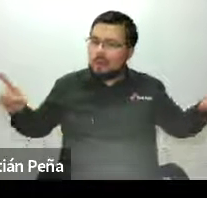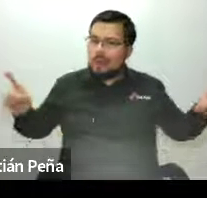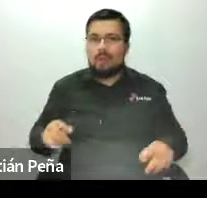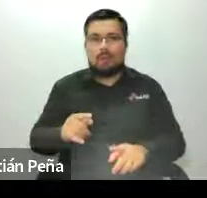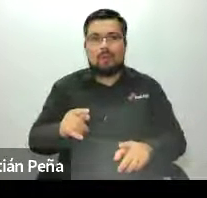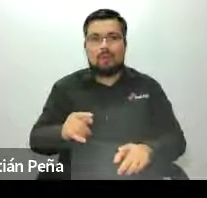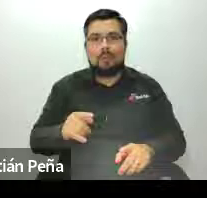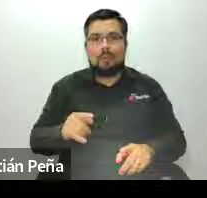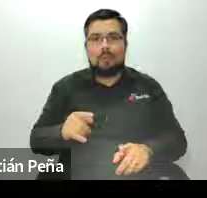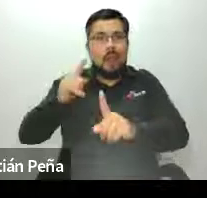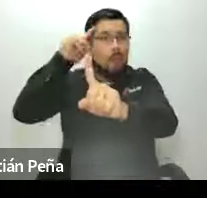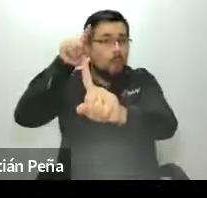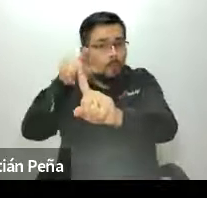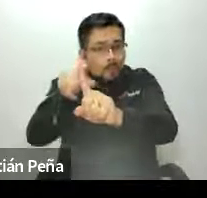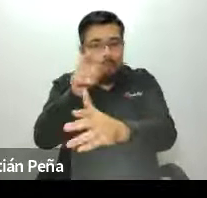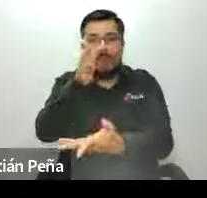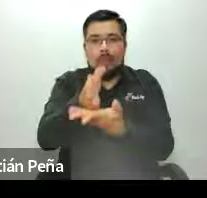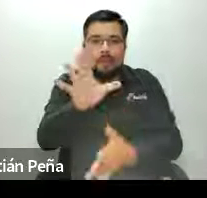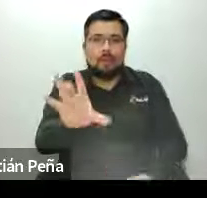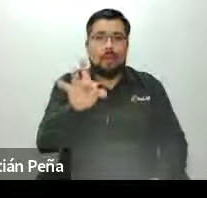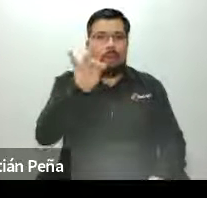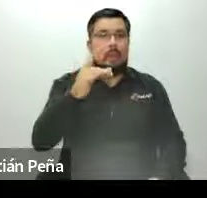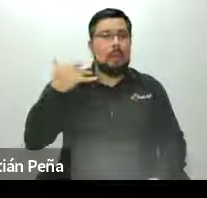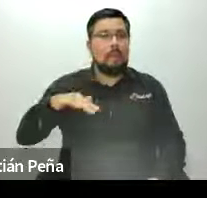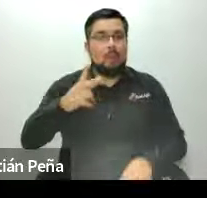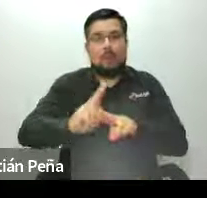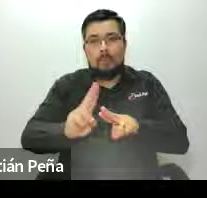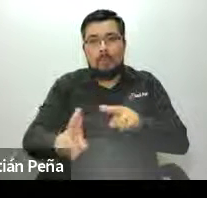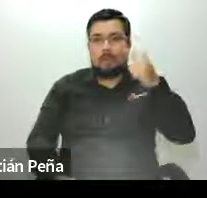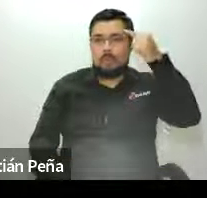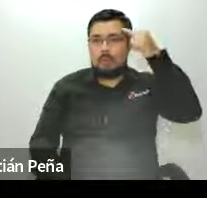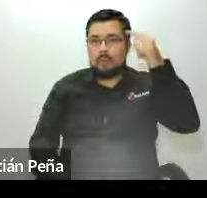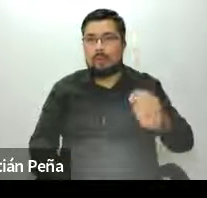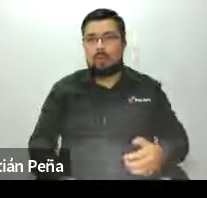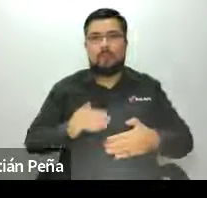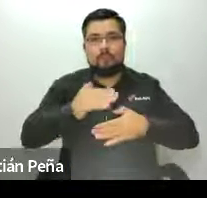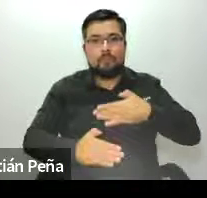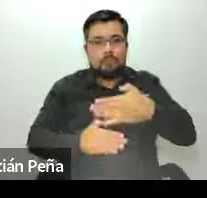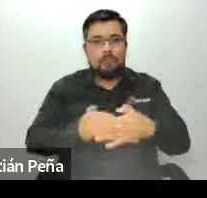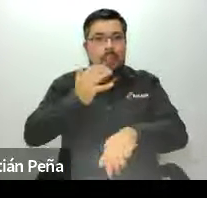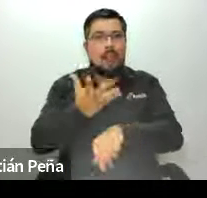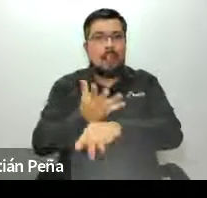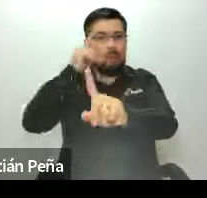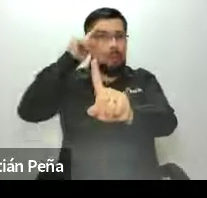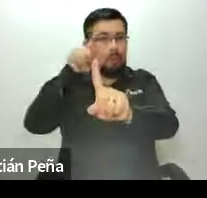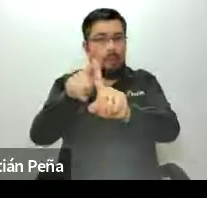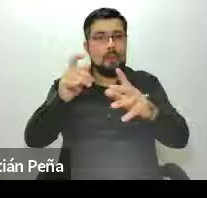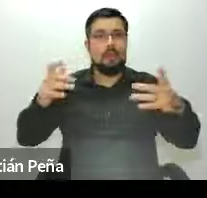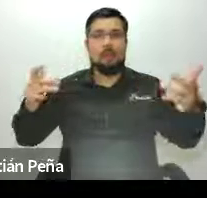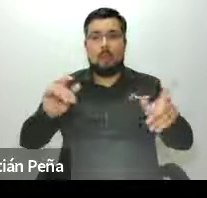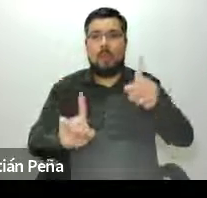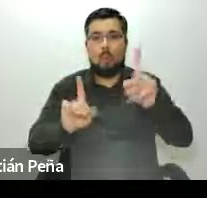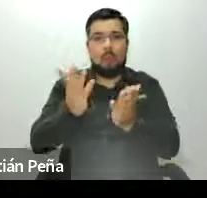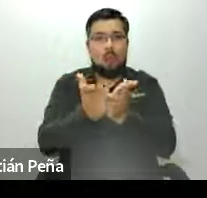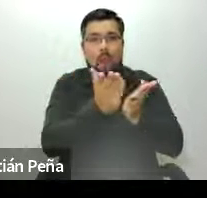que es relevante así hacerlo. Nosotros pensamos lo mismo, pensándolo desde las progresiones, ¿no? Que hay objetivos que frente a algunos estudiantes